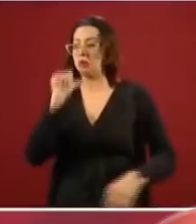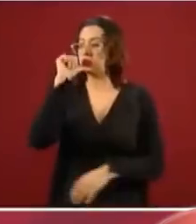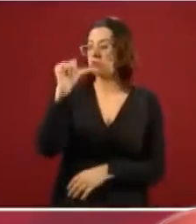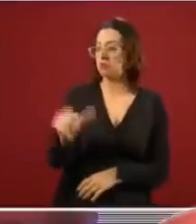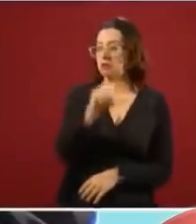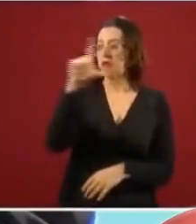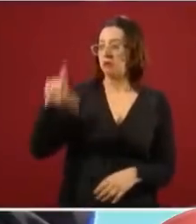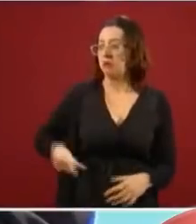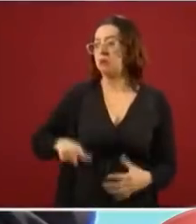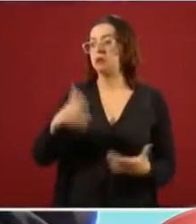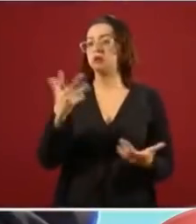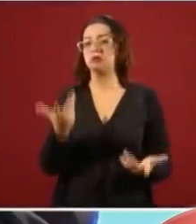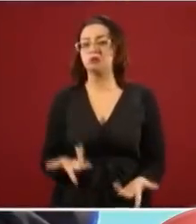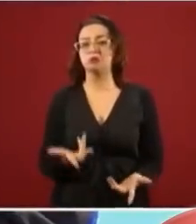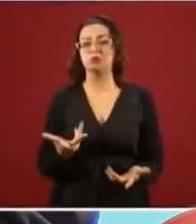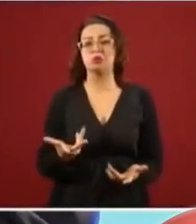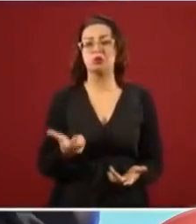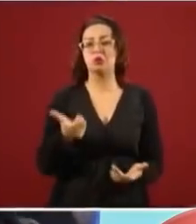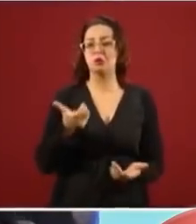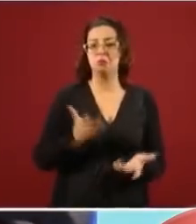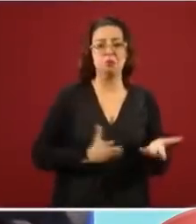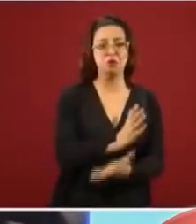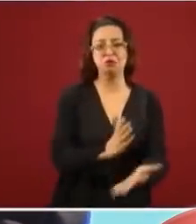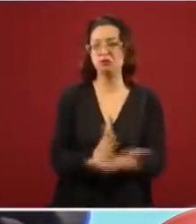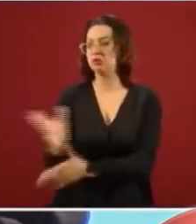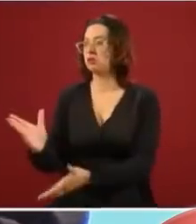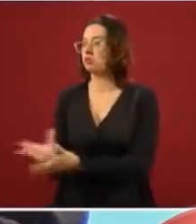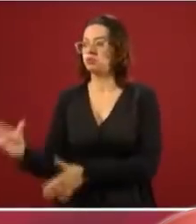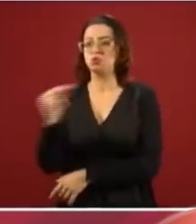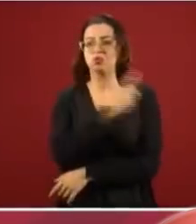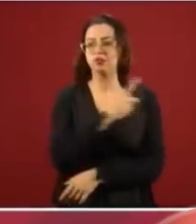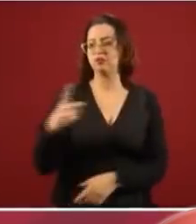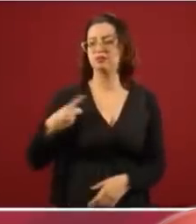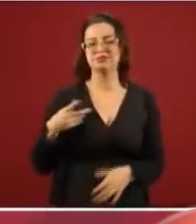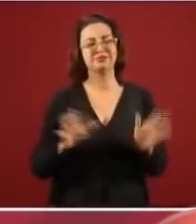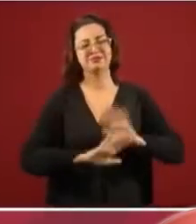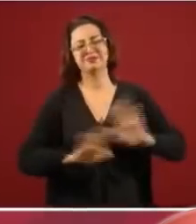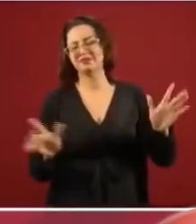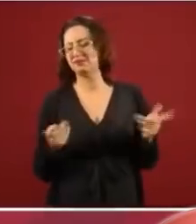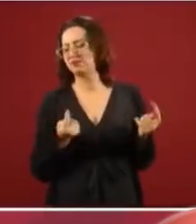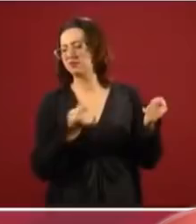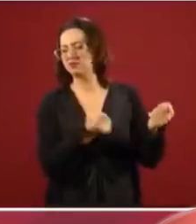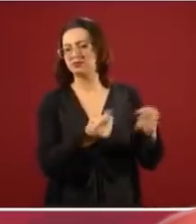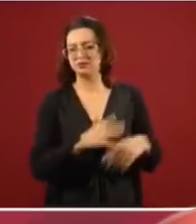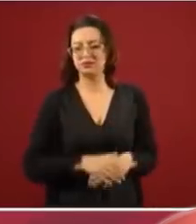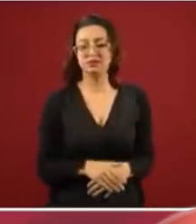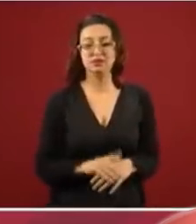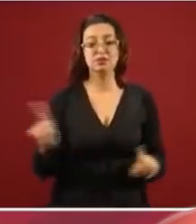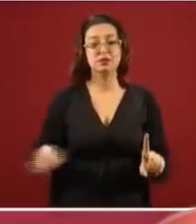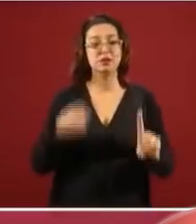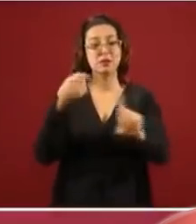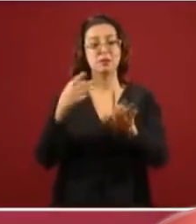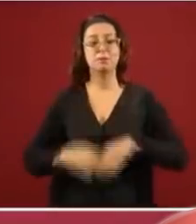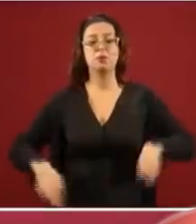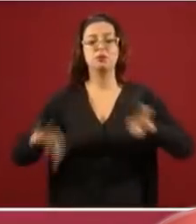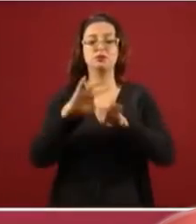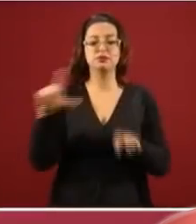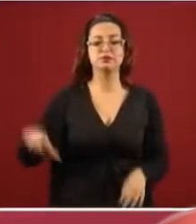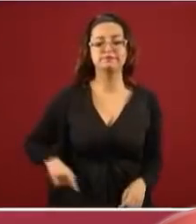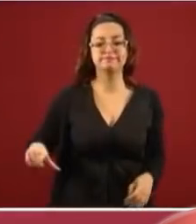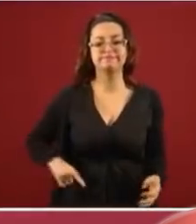tenemos nosotros por qué meternos en estos temas. Esta es la función principal de un buen